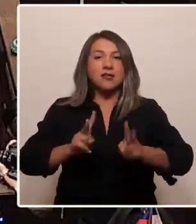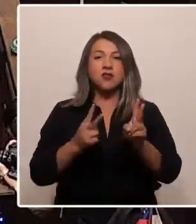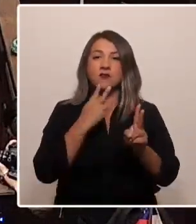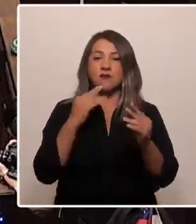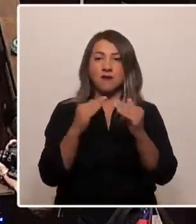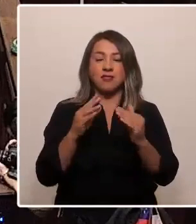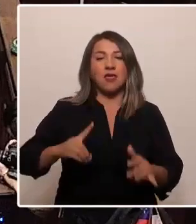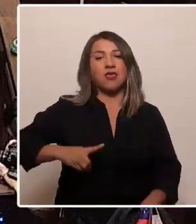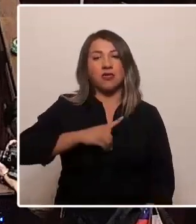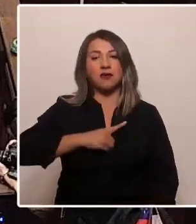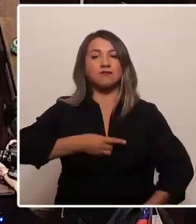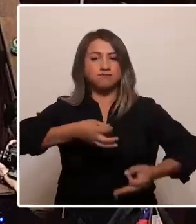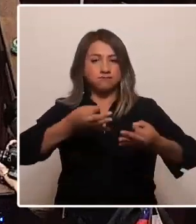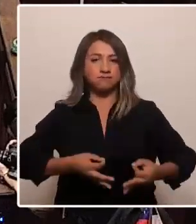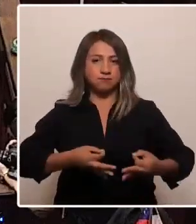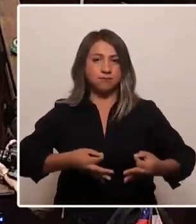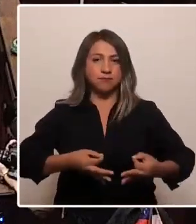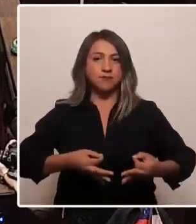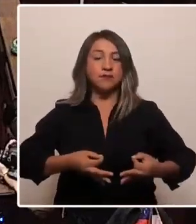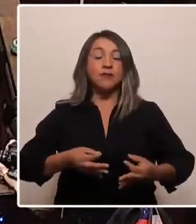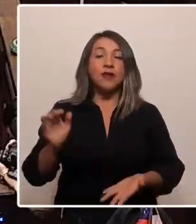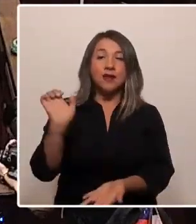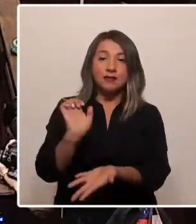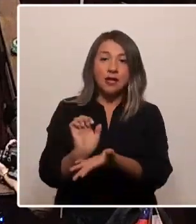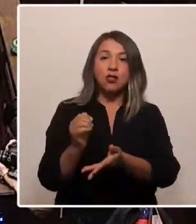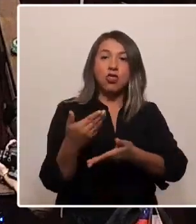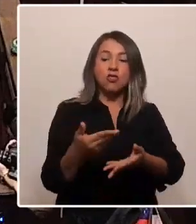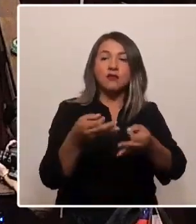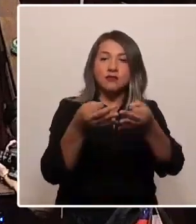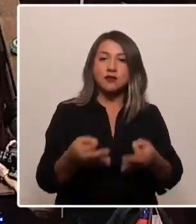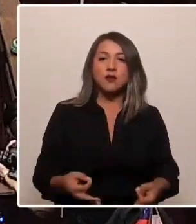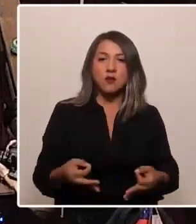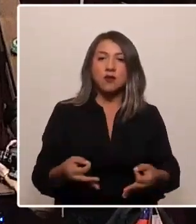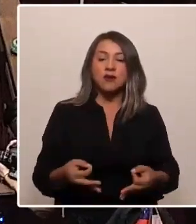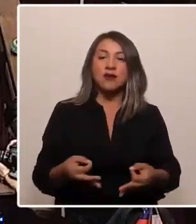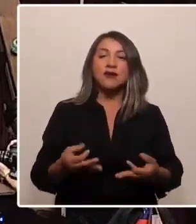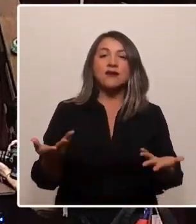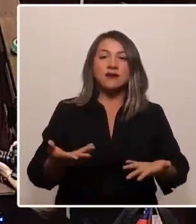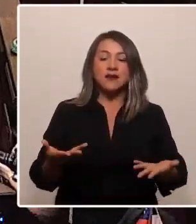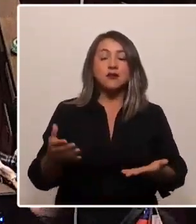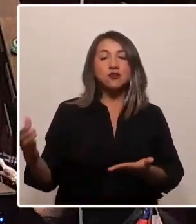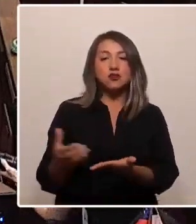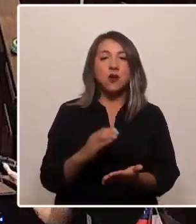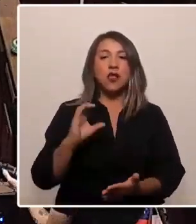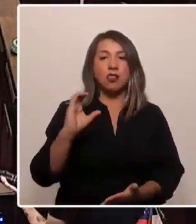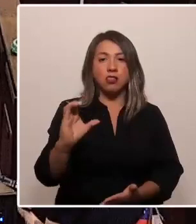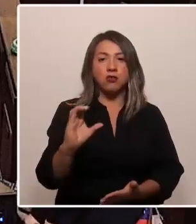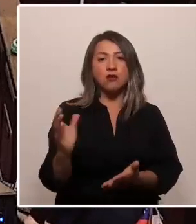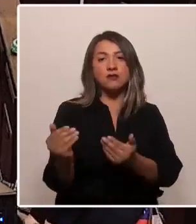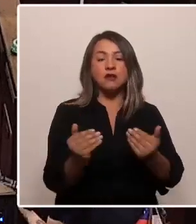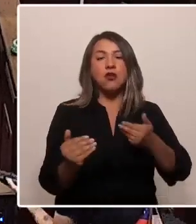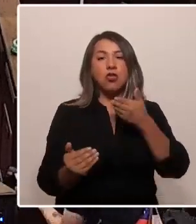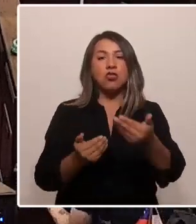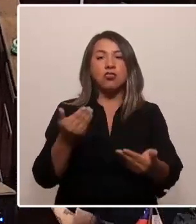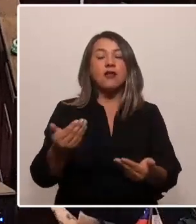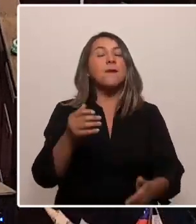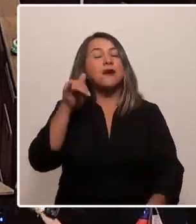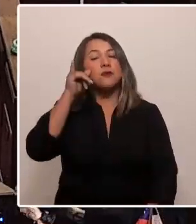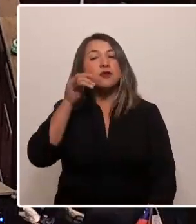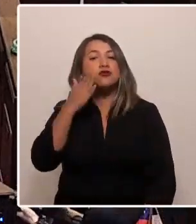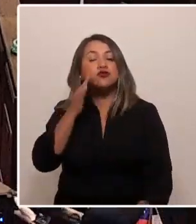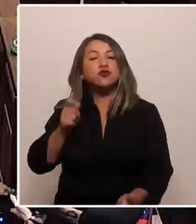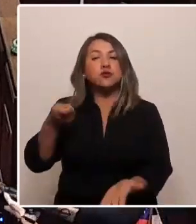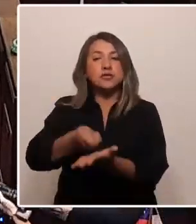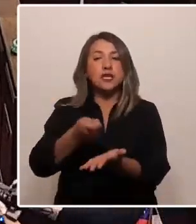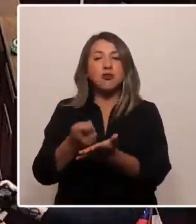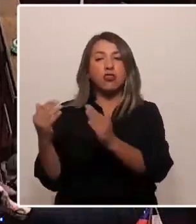y adecuada. El Estado garantizará la disponibilidad del suelo necesario para la provisión de vivienda. El Estado